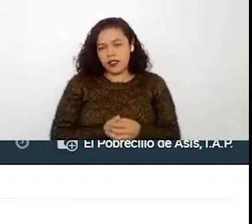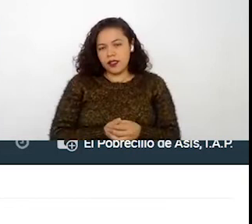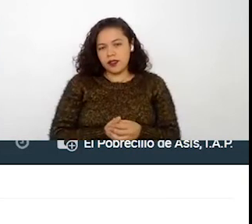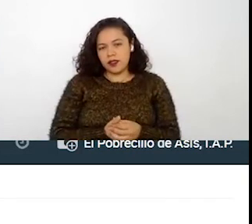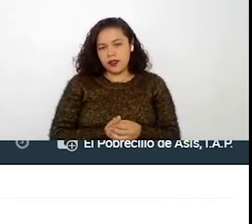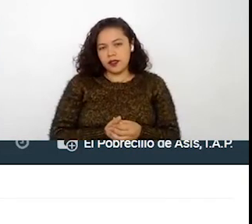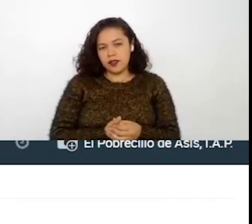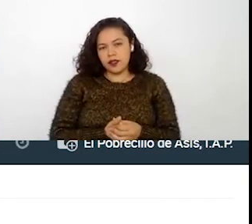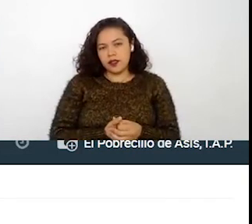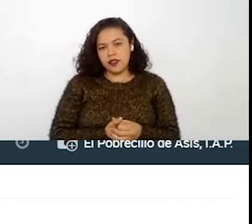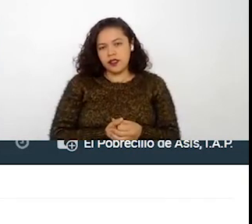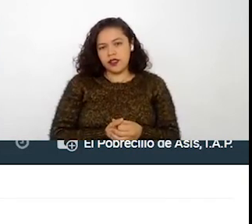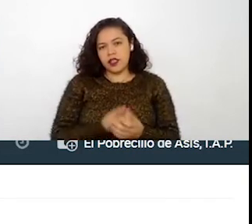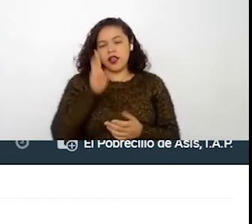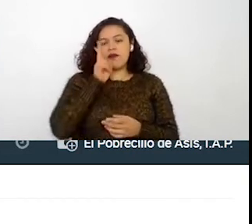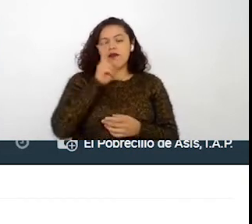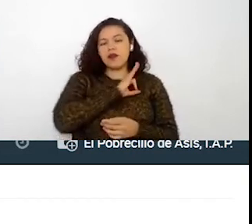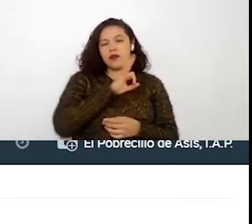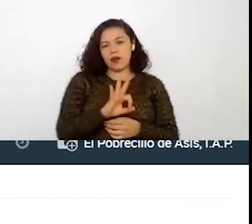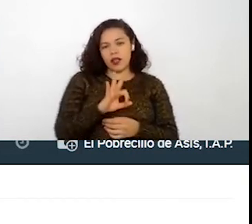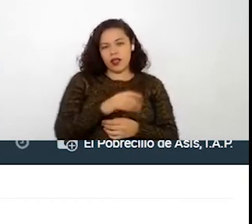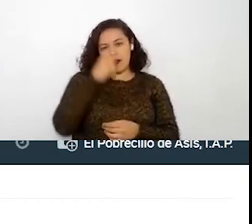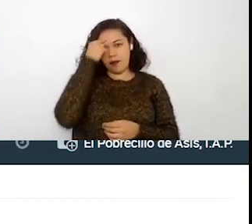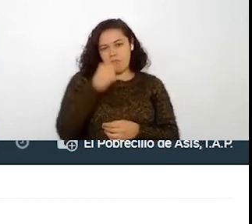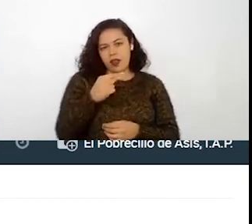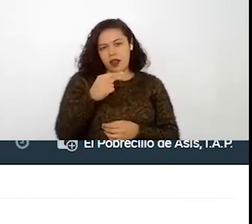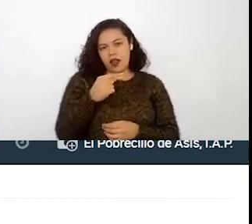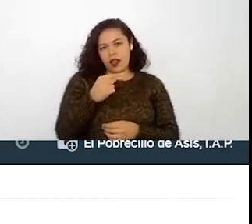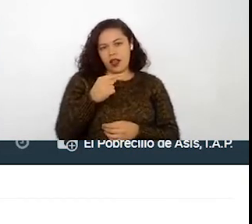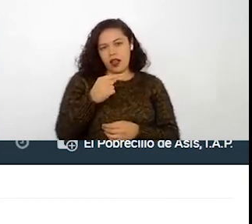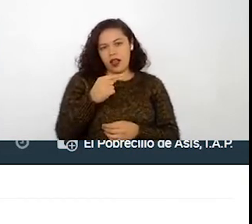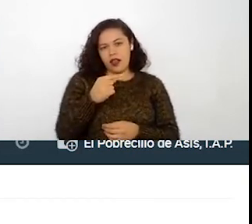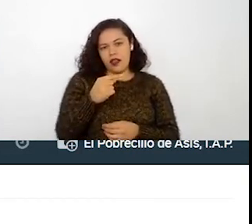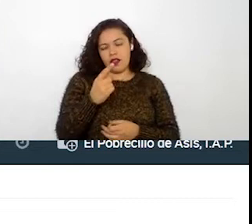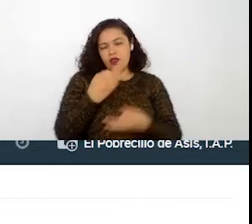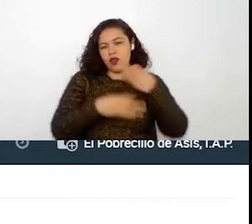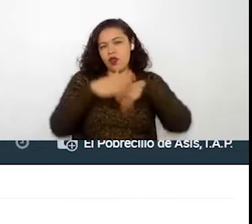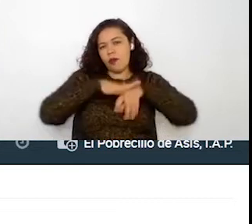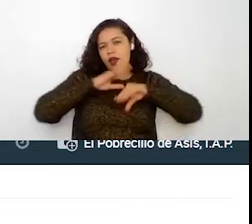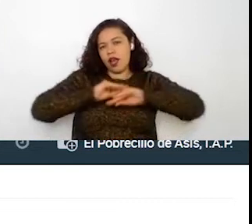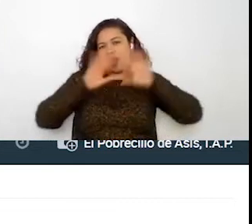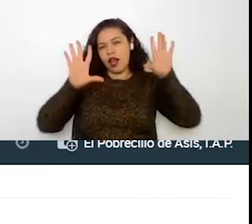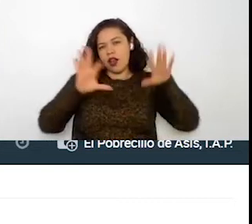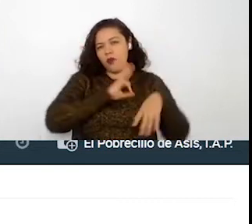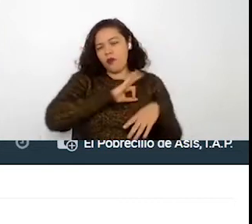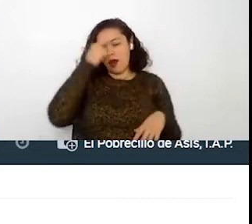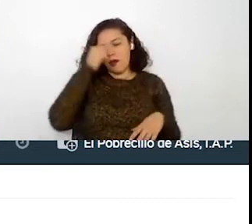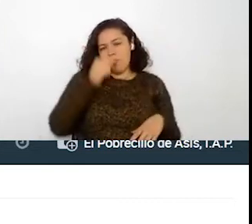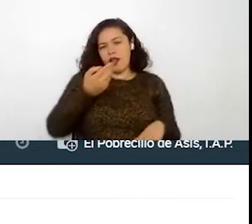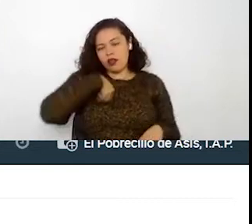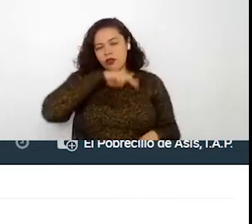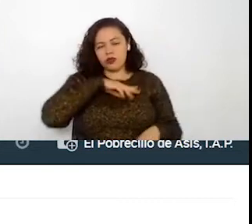se puede visualizar con con toda Claridad Cómo es como estamos